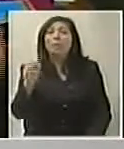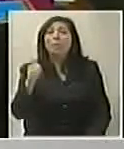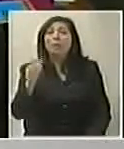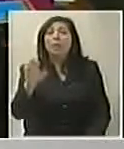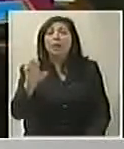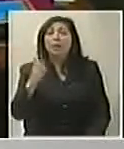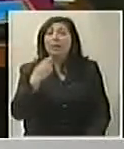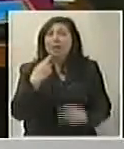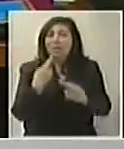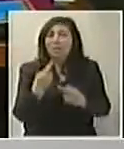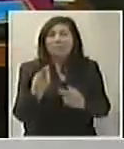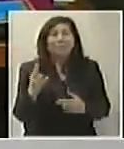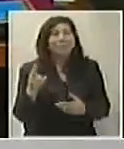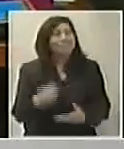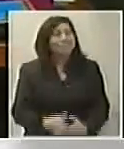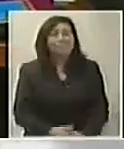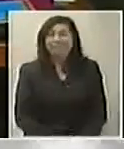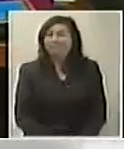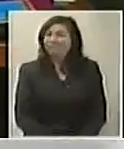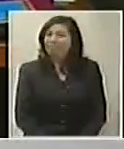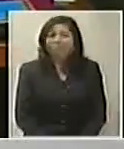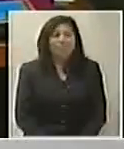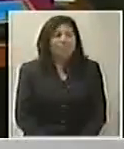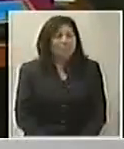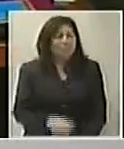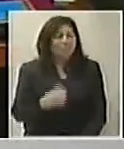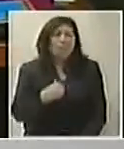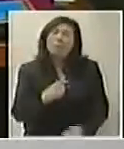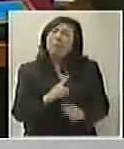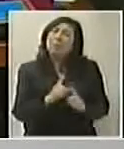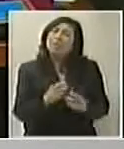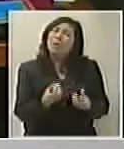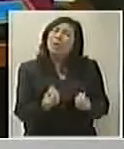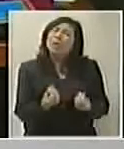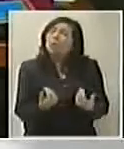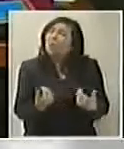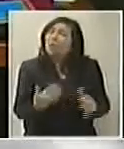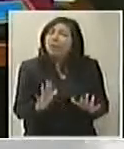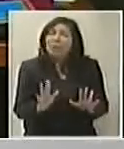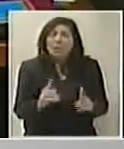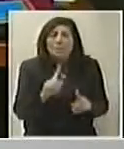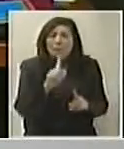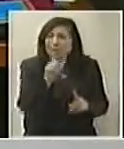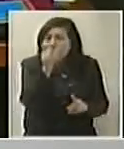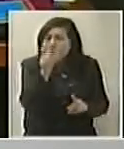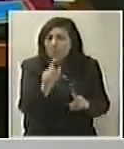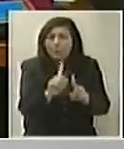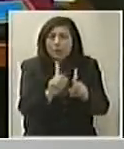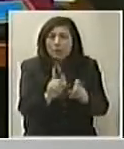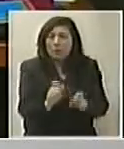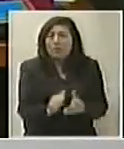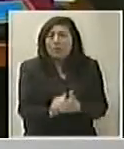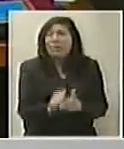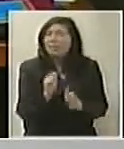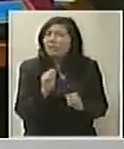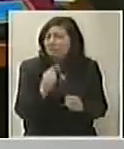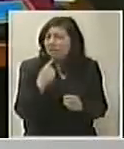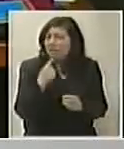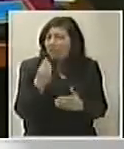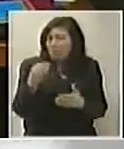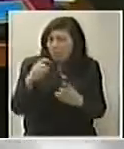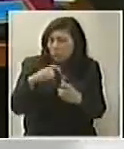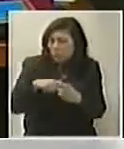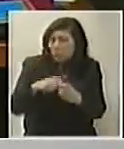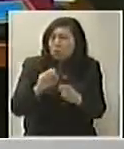respuesta? Actos de corrupción. Nos preguntamos, como cualquiera de los peruanos, ¿esta es la